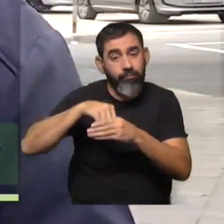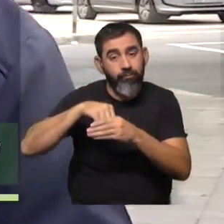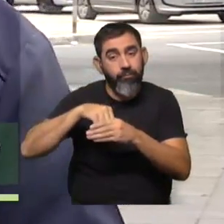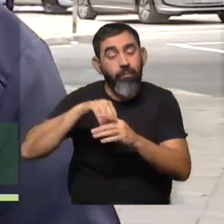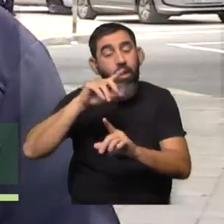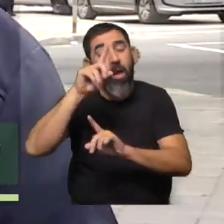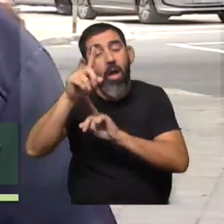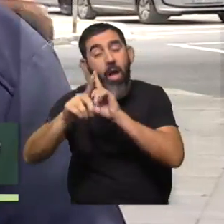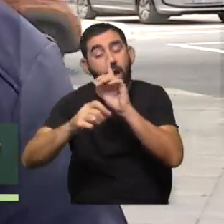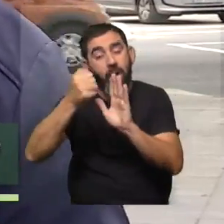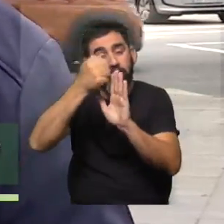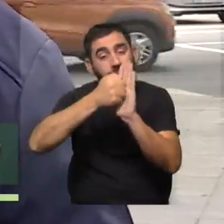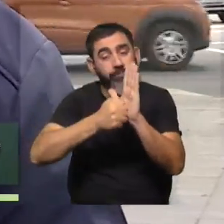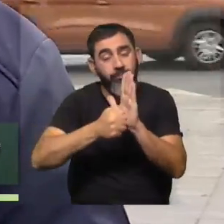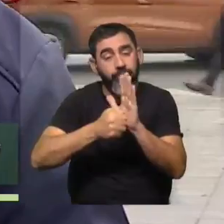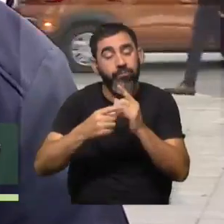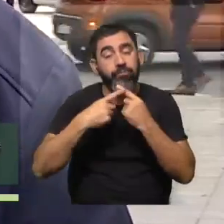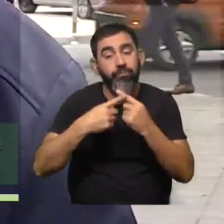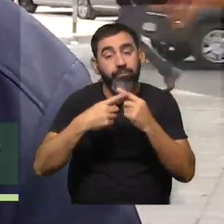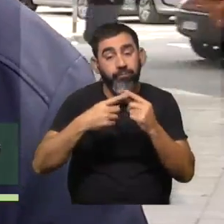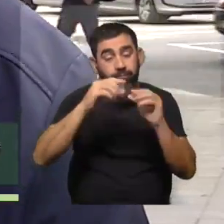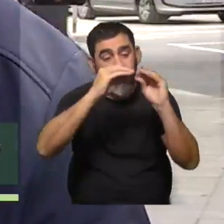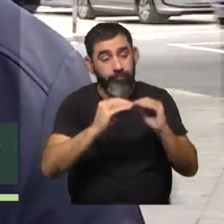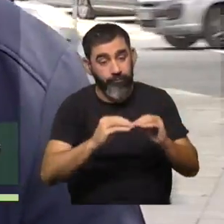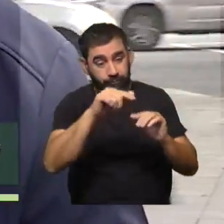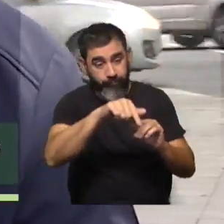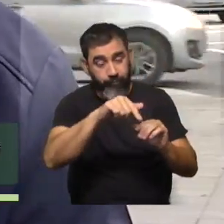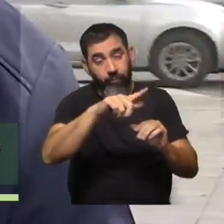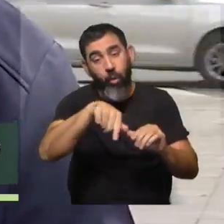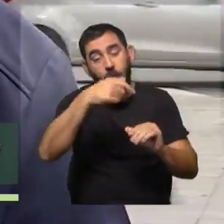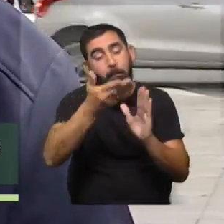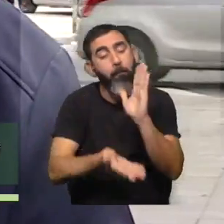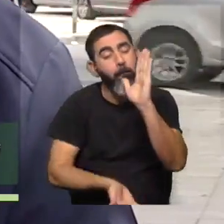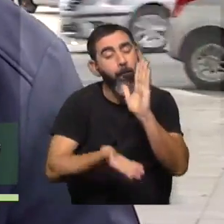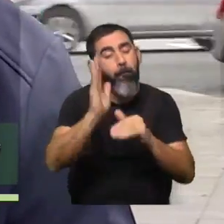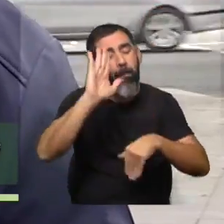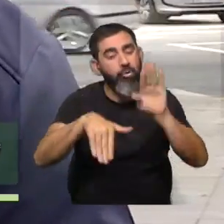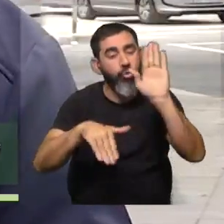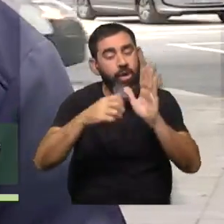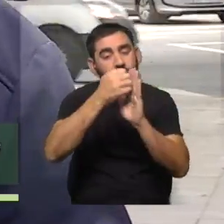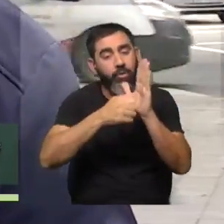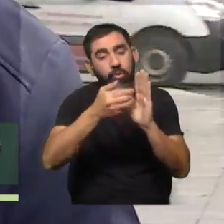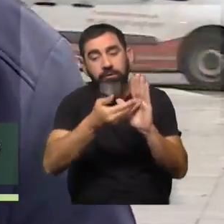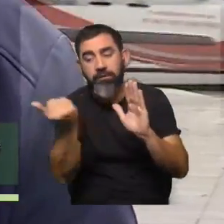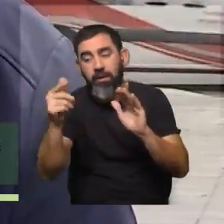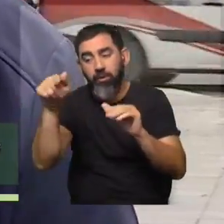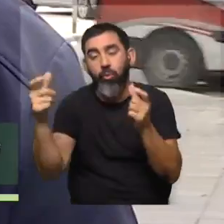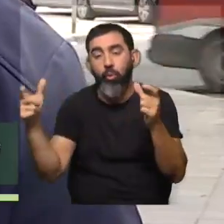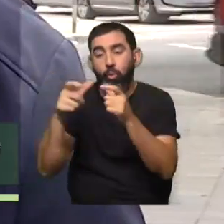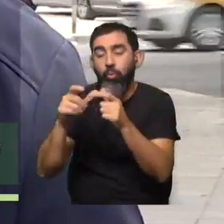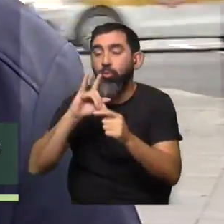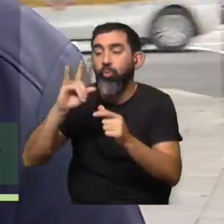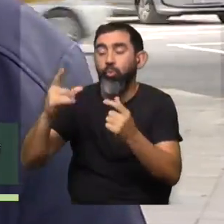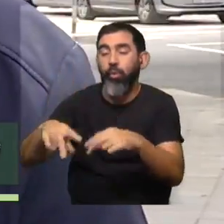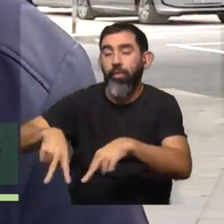alguno de estos artículos van a ser tratados en la rendición de cuentas pero la mayoría van a ser desglosados para que la comisión